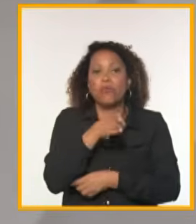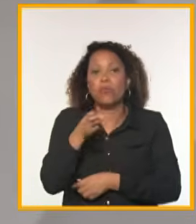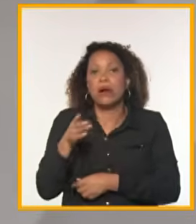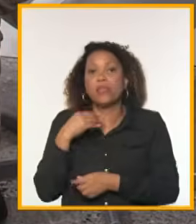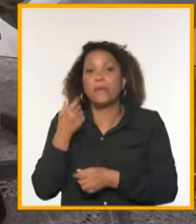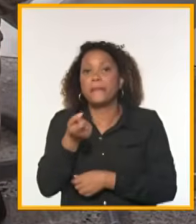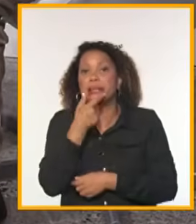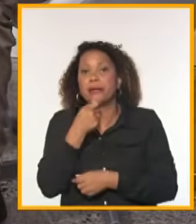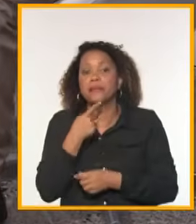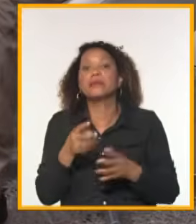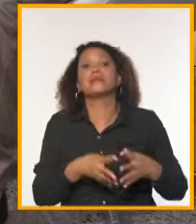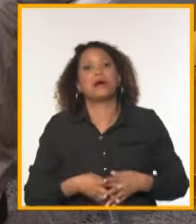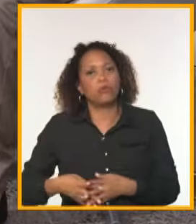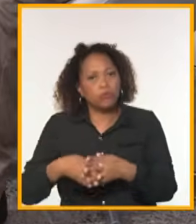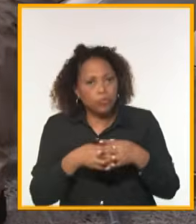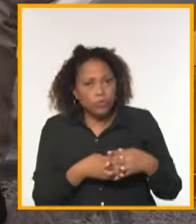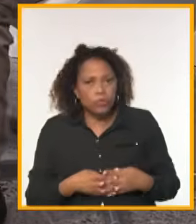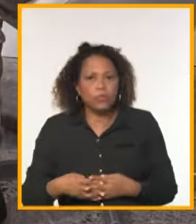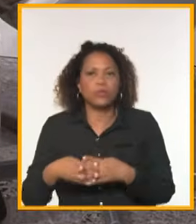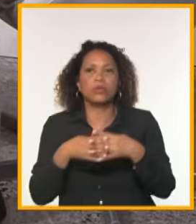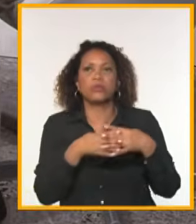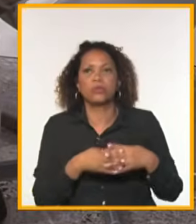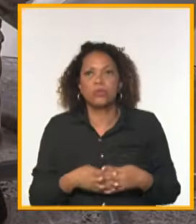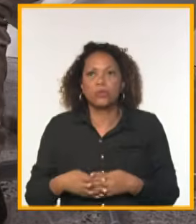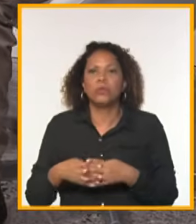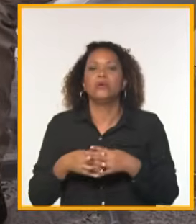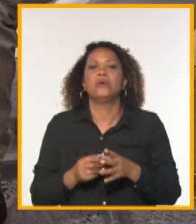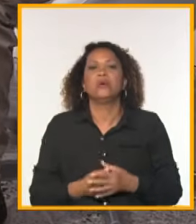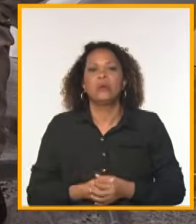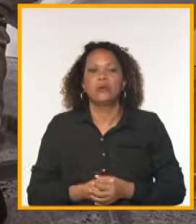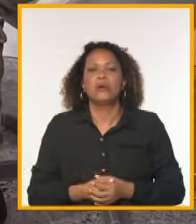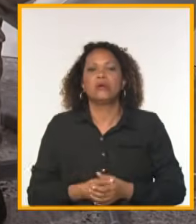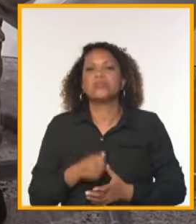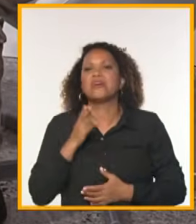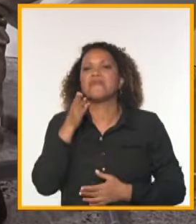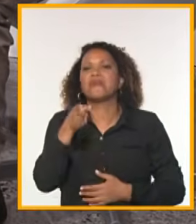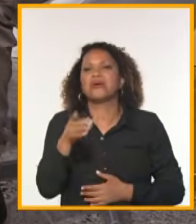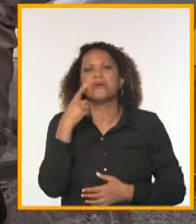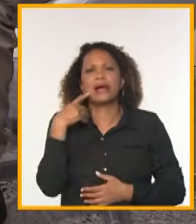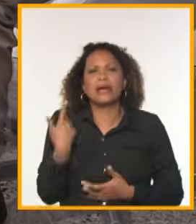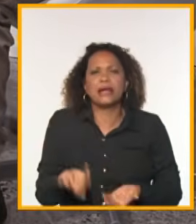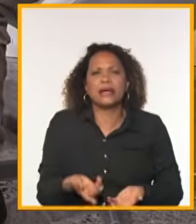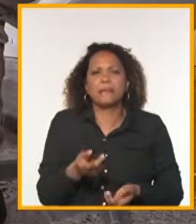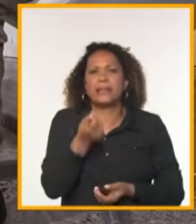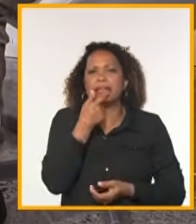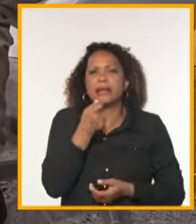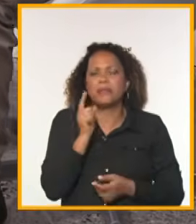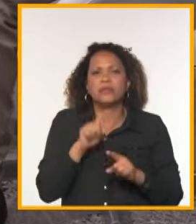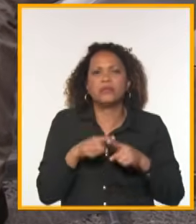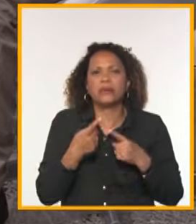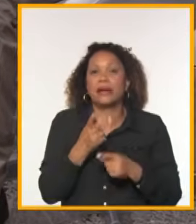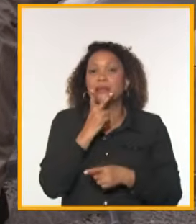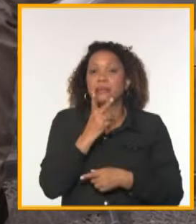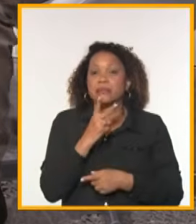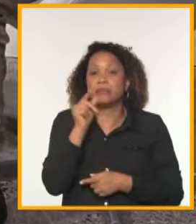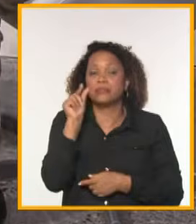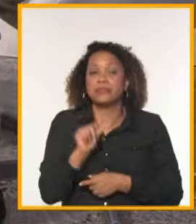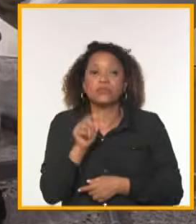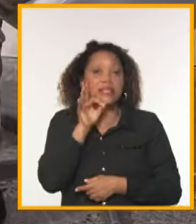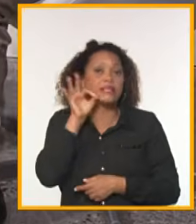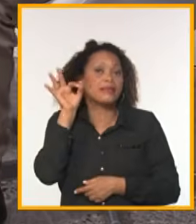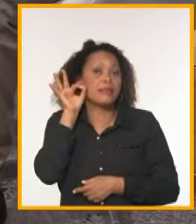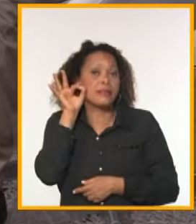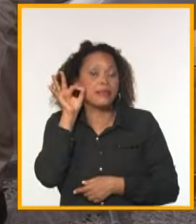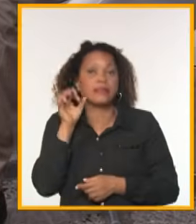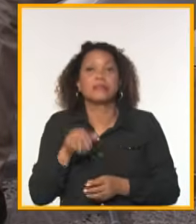Estados Unidos. Estados Unidos. Sí, y buscando medicamentos para poder atender a los pacientes de SIDA. Sí,